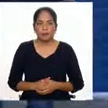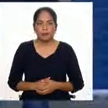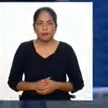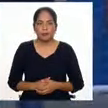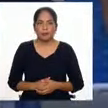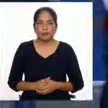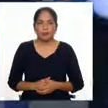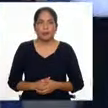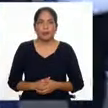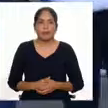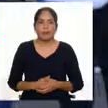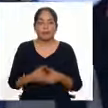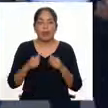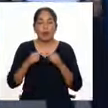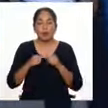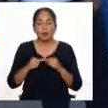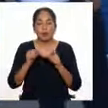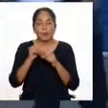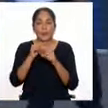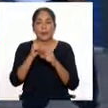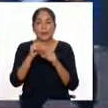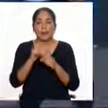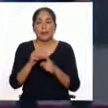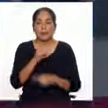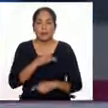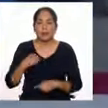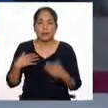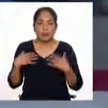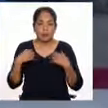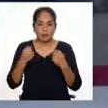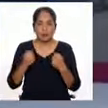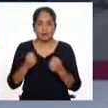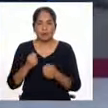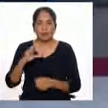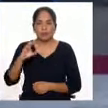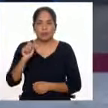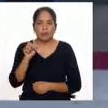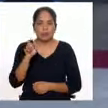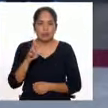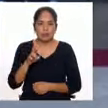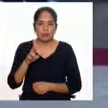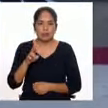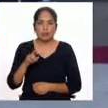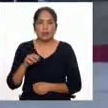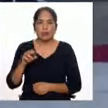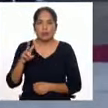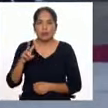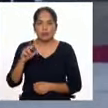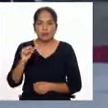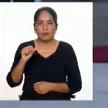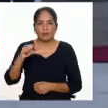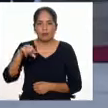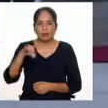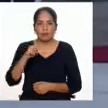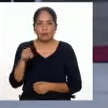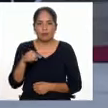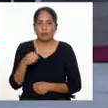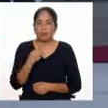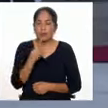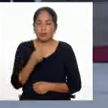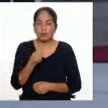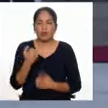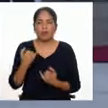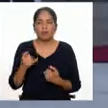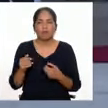A continuación, ahí escuchamos las palabras del ministro de Salud, César Vázquez, quien ha señalado que se van a completar a